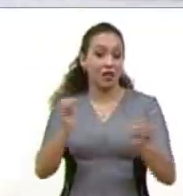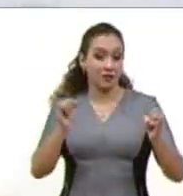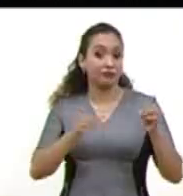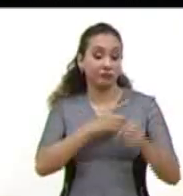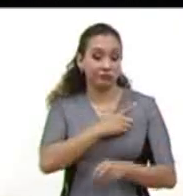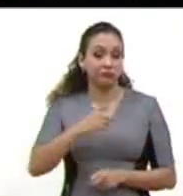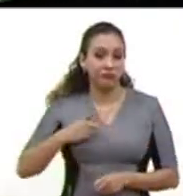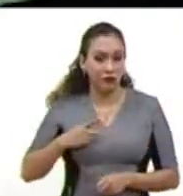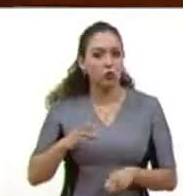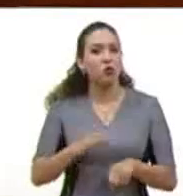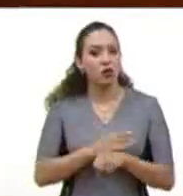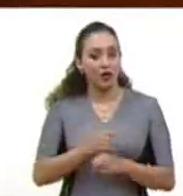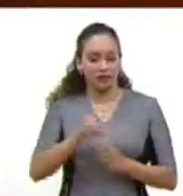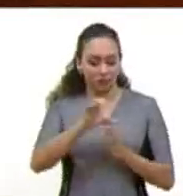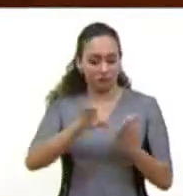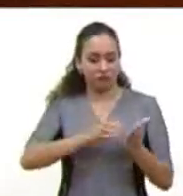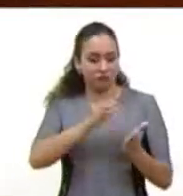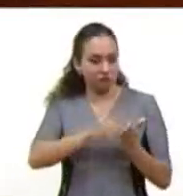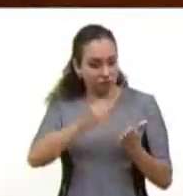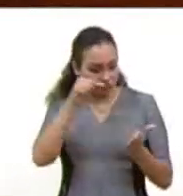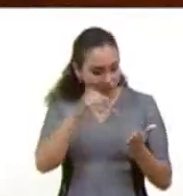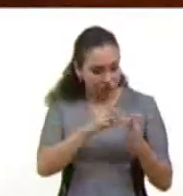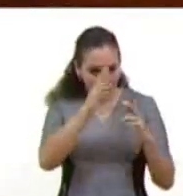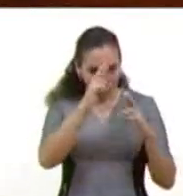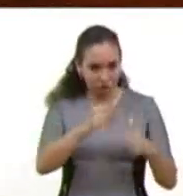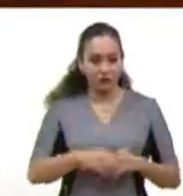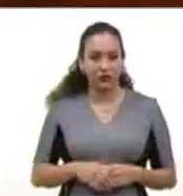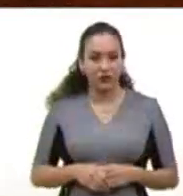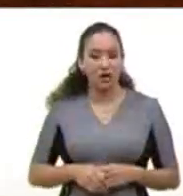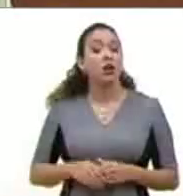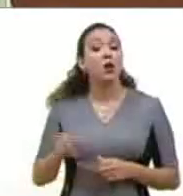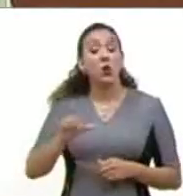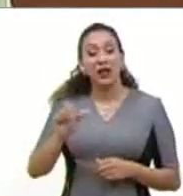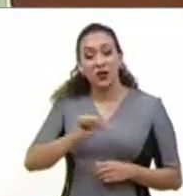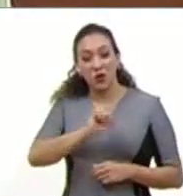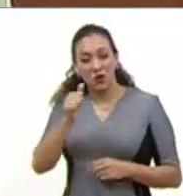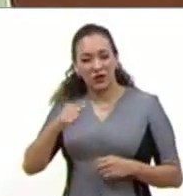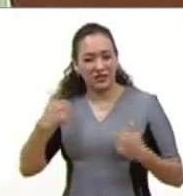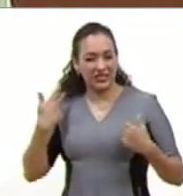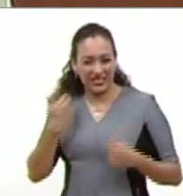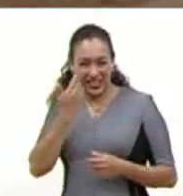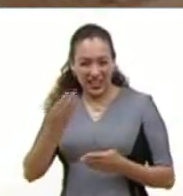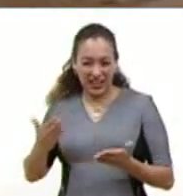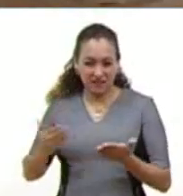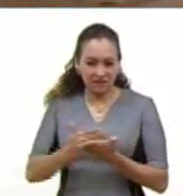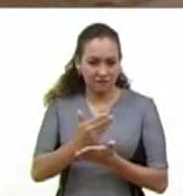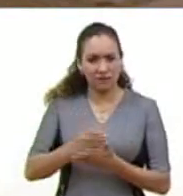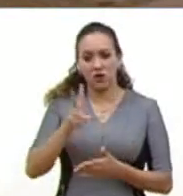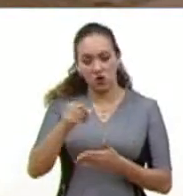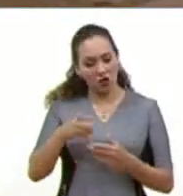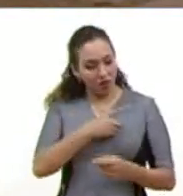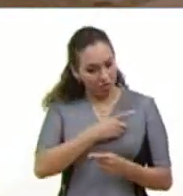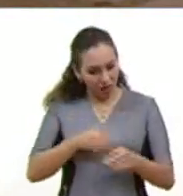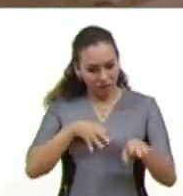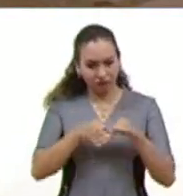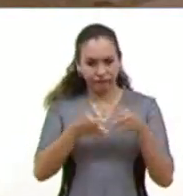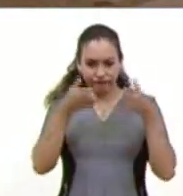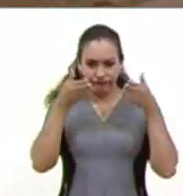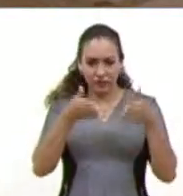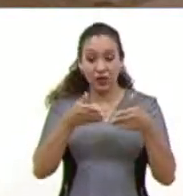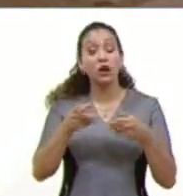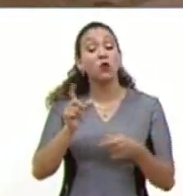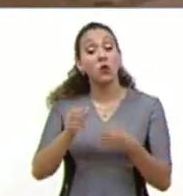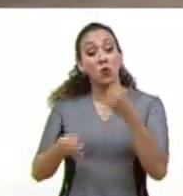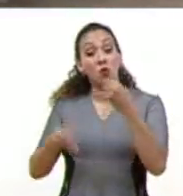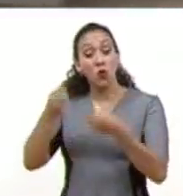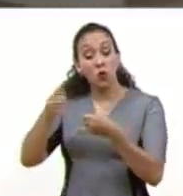disciplina judicial, la independencia externa ante otros poderes y que la selección y nombramiento de personas juzgadoras cuente con